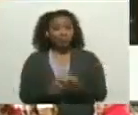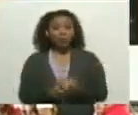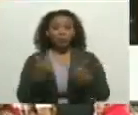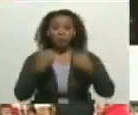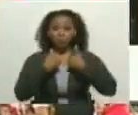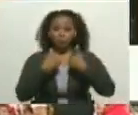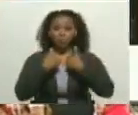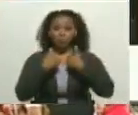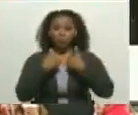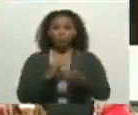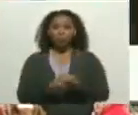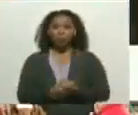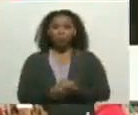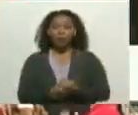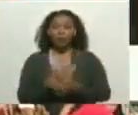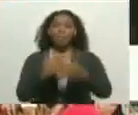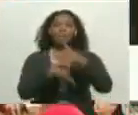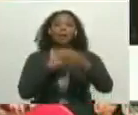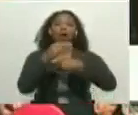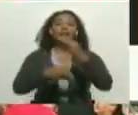yo. Vamos a jurar, pues.